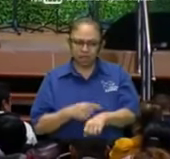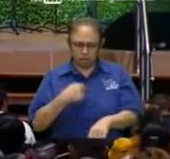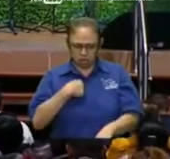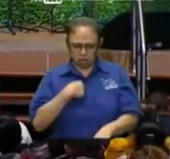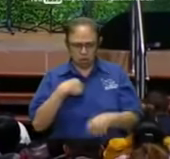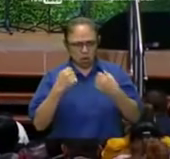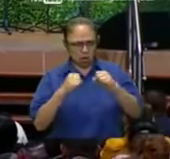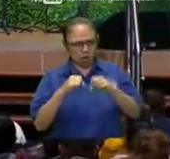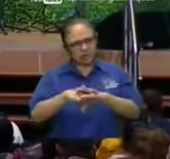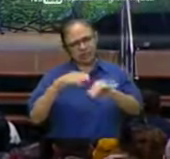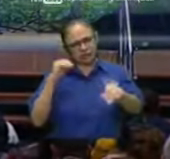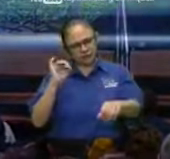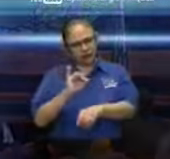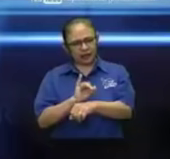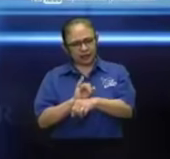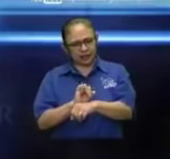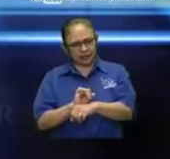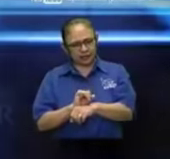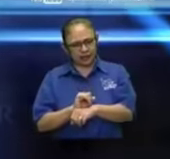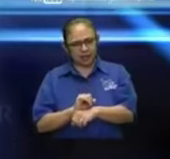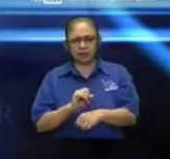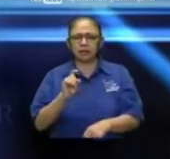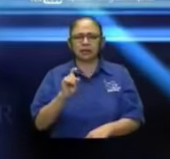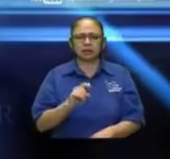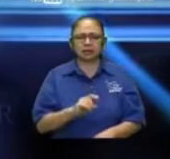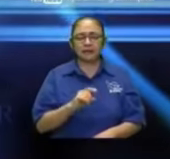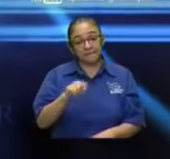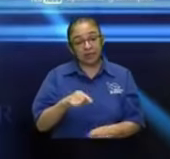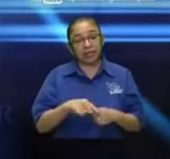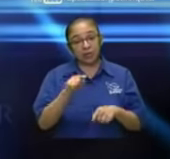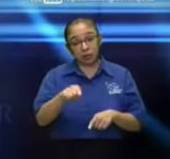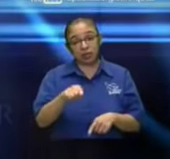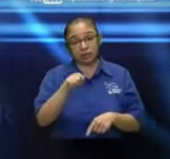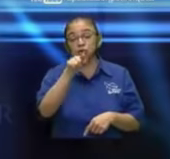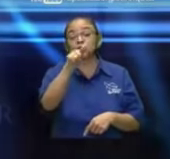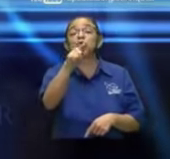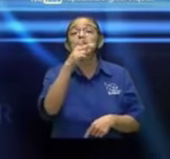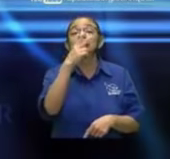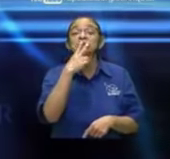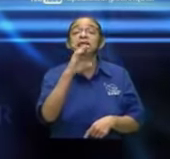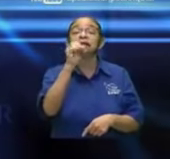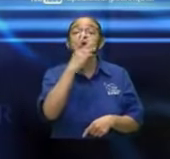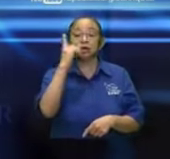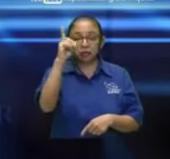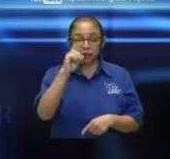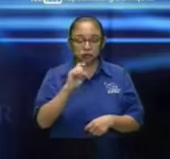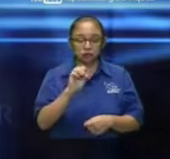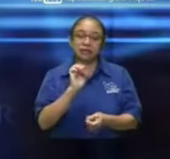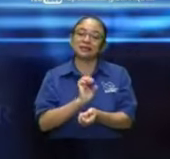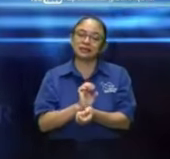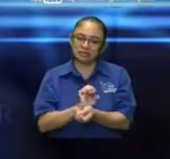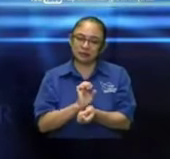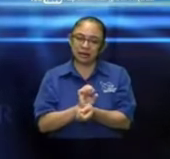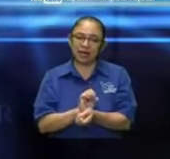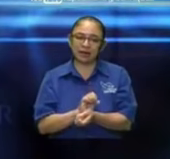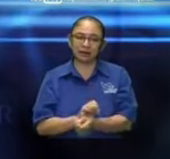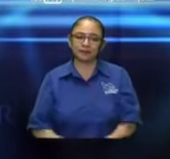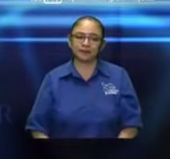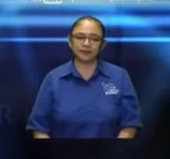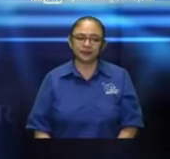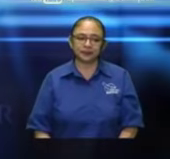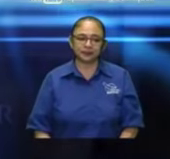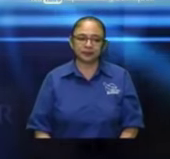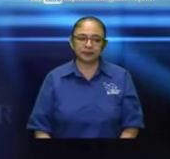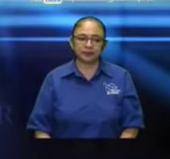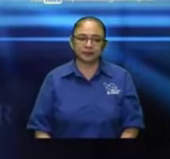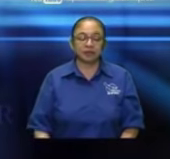Y este es el ejemplo de aquel hombre, ¿verdad? Yo tengo autoridad porque estoy bajo la autoridad de mis oficiales